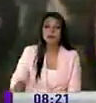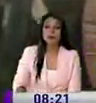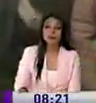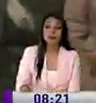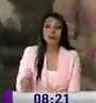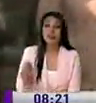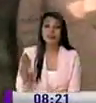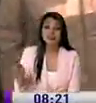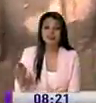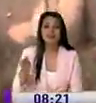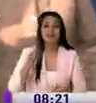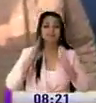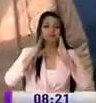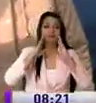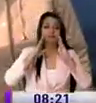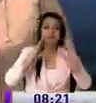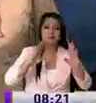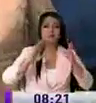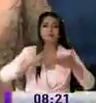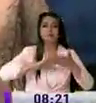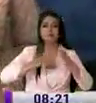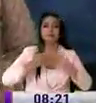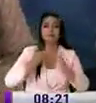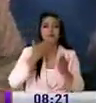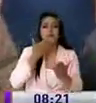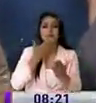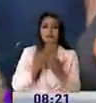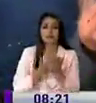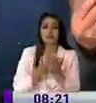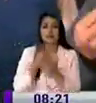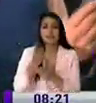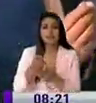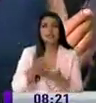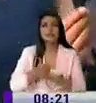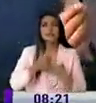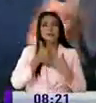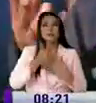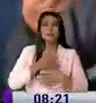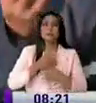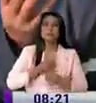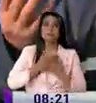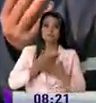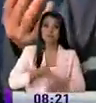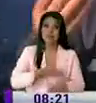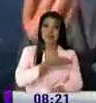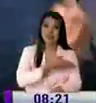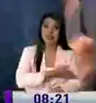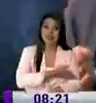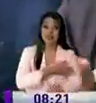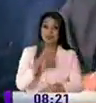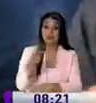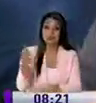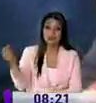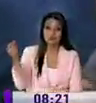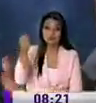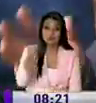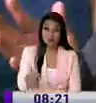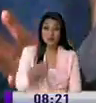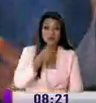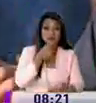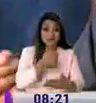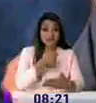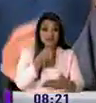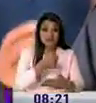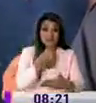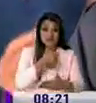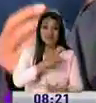por su interés en nuestra comunidad. Creo que también eso nos movió de la vez anterior y las veces que ustedes han venido, para que